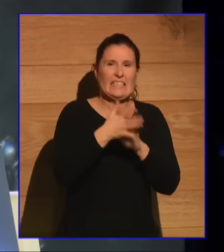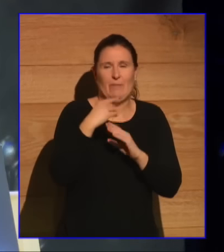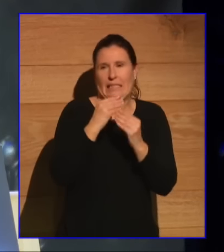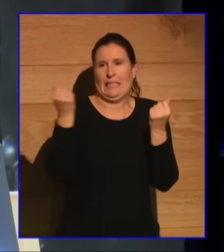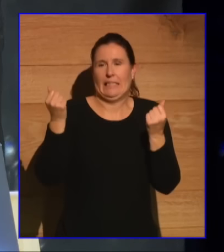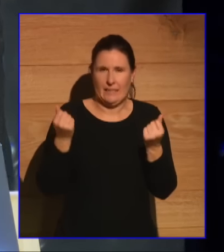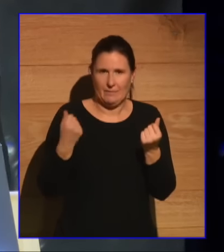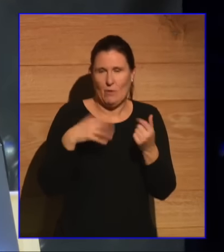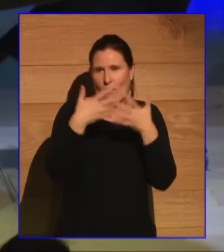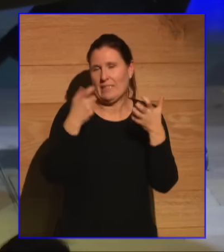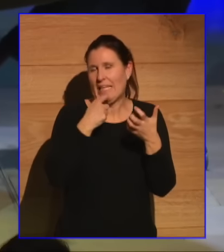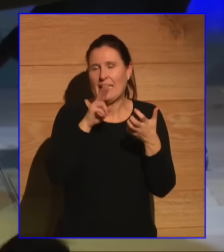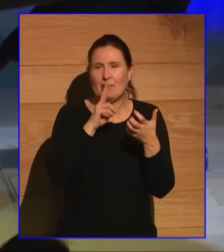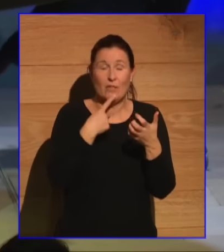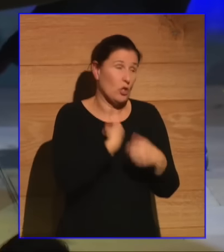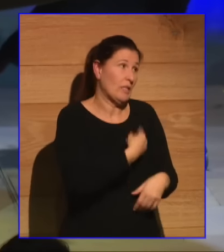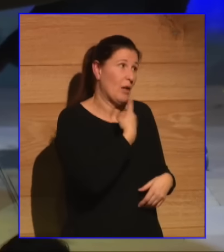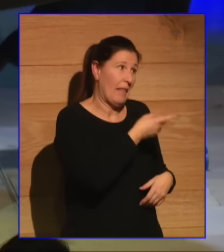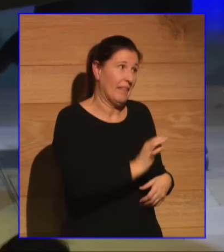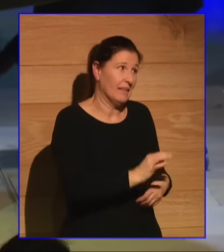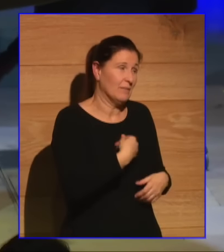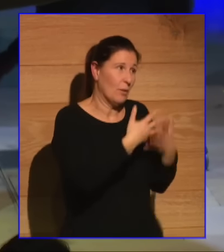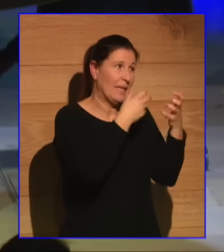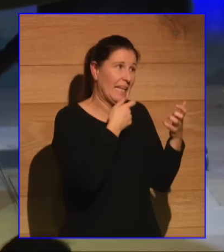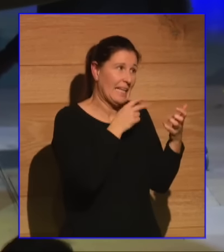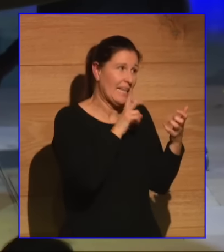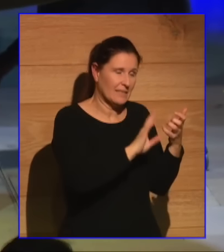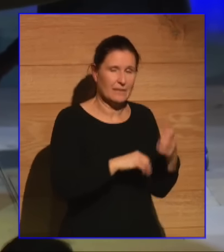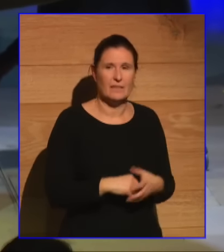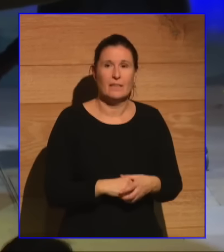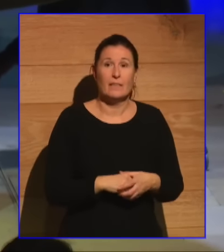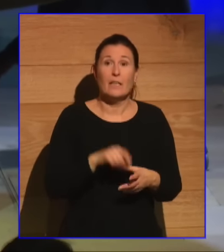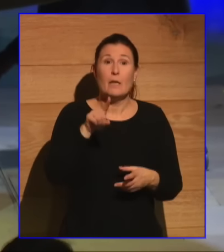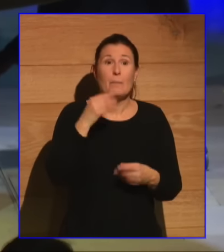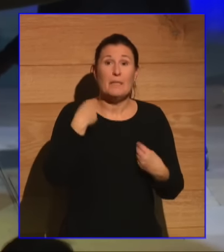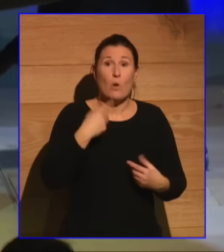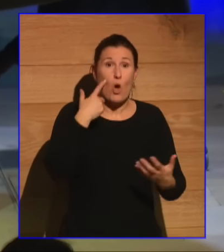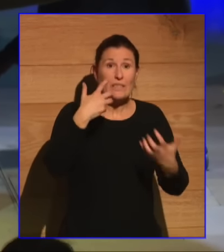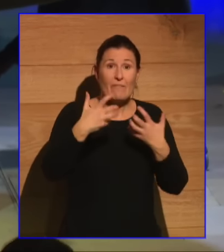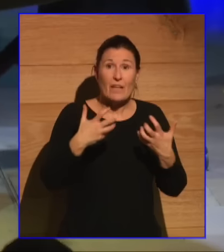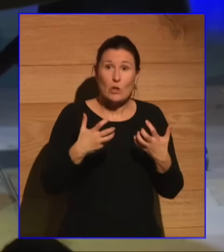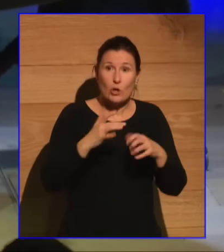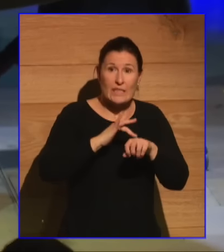es. Iba a decir yo. Y durante mucho tiempo, de hecho, estos efectos, los finales, los digitales,